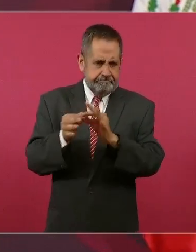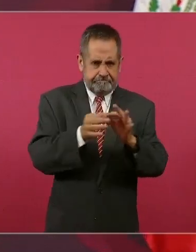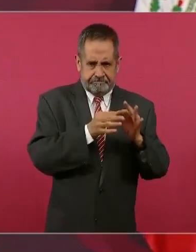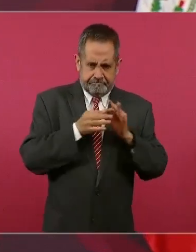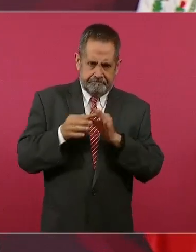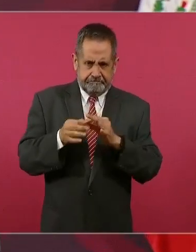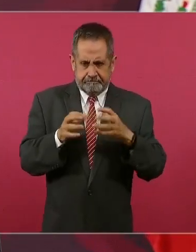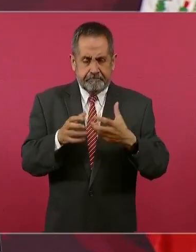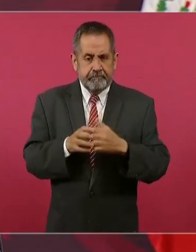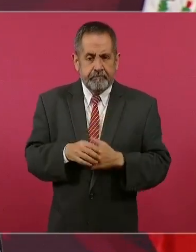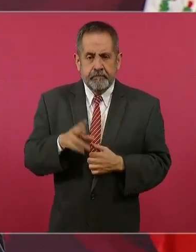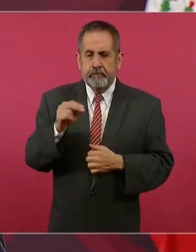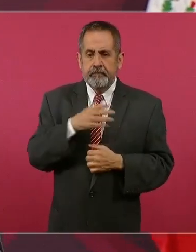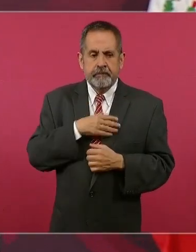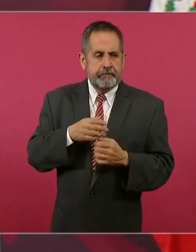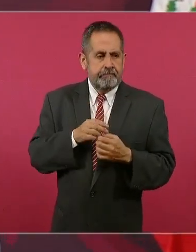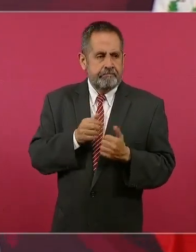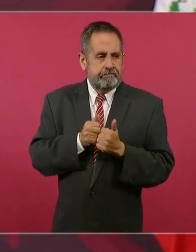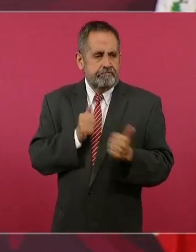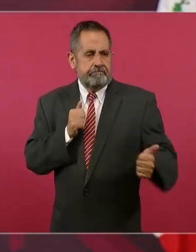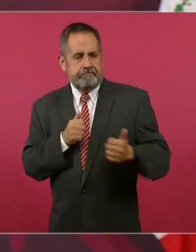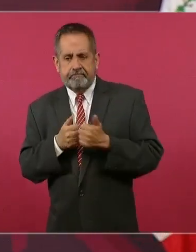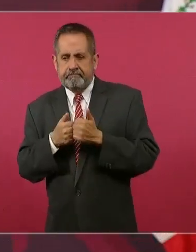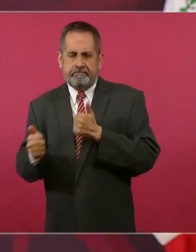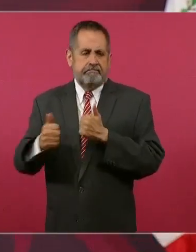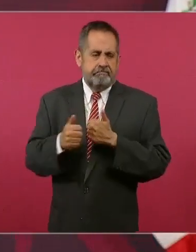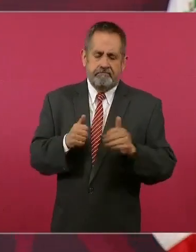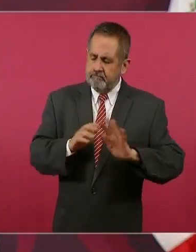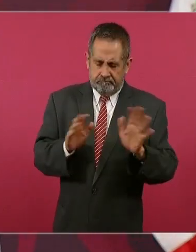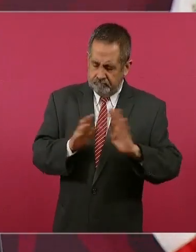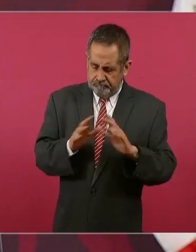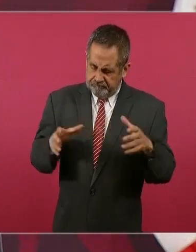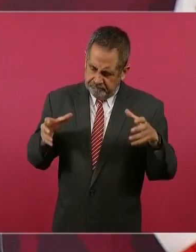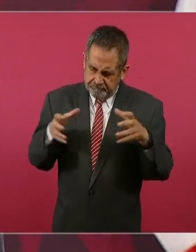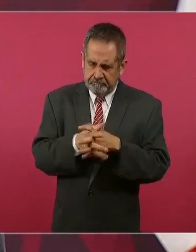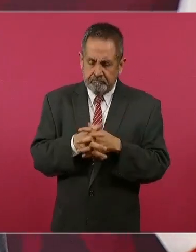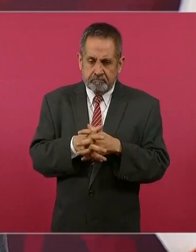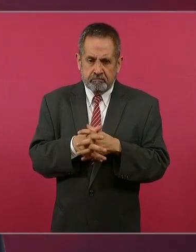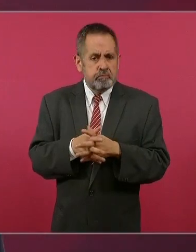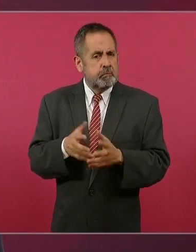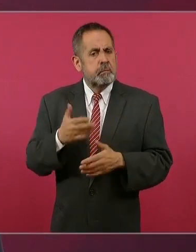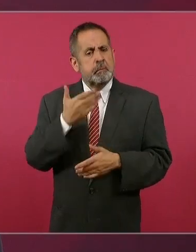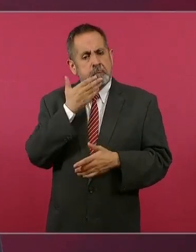que no haya divisiones. Vamos muy bien,